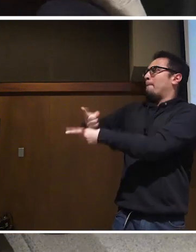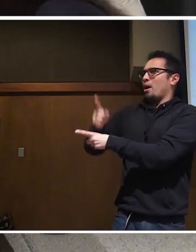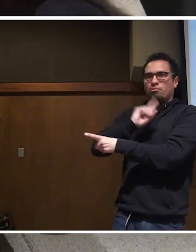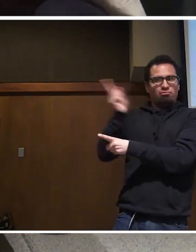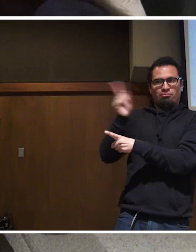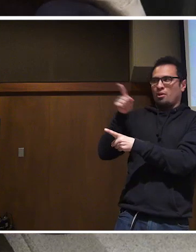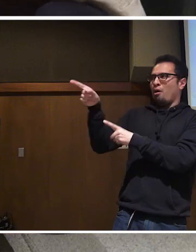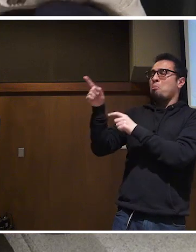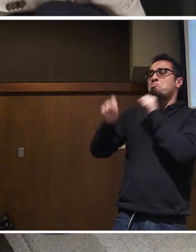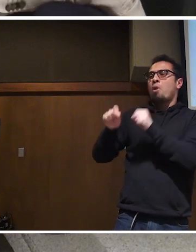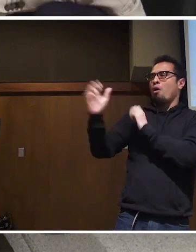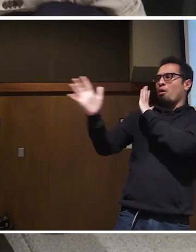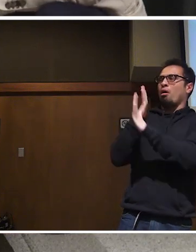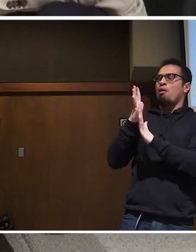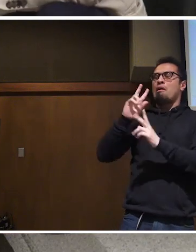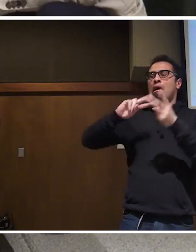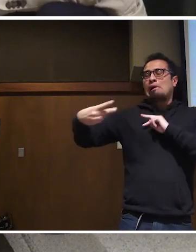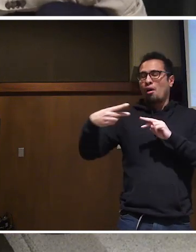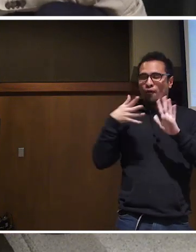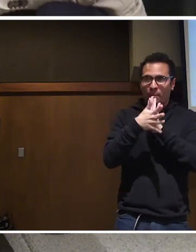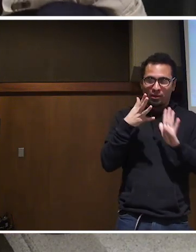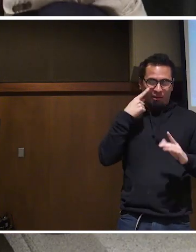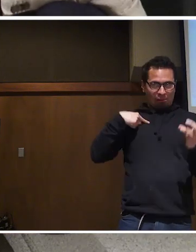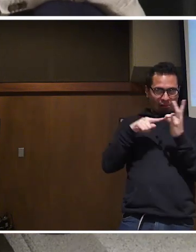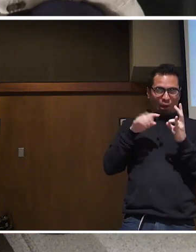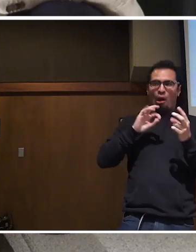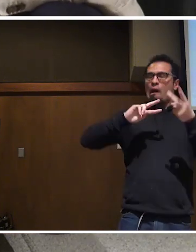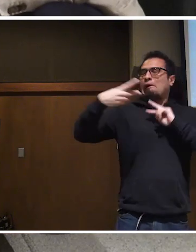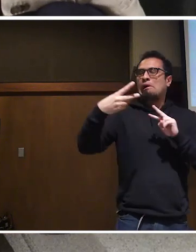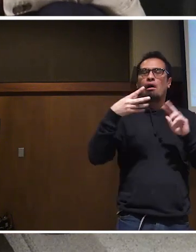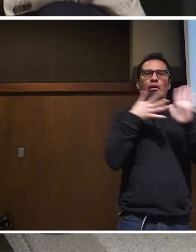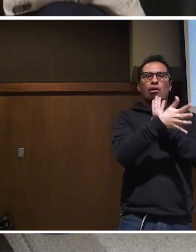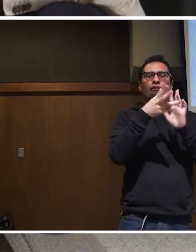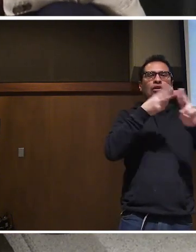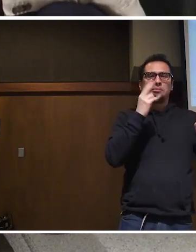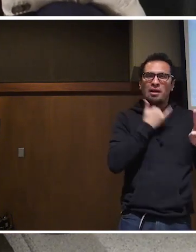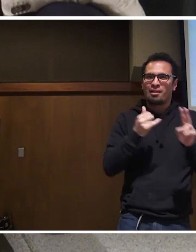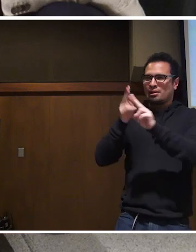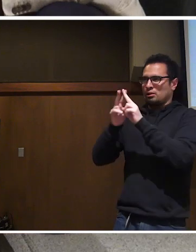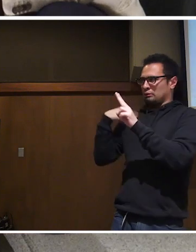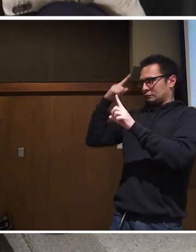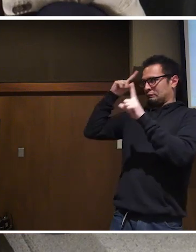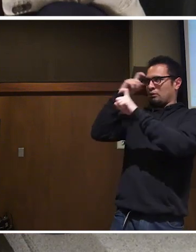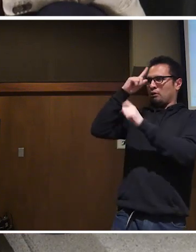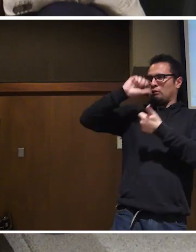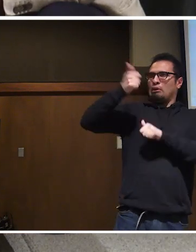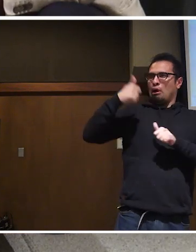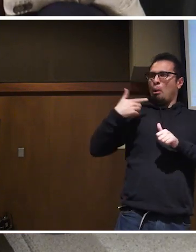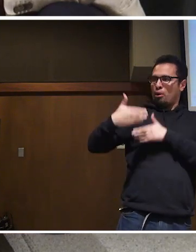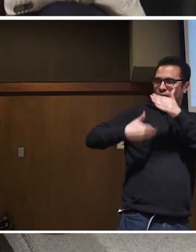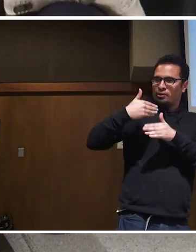hecho las grabaciones y esos videos de pronto muestran todos los relatos, sean ciertos o no ciertos,